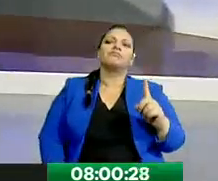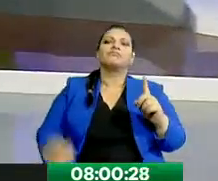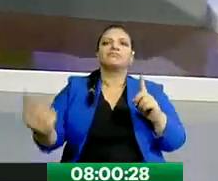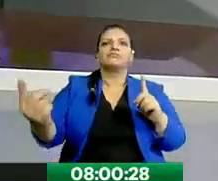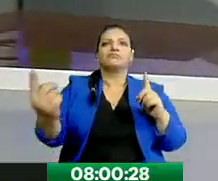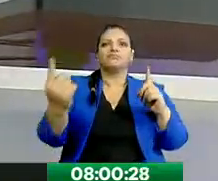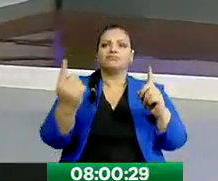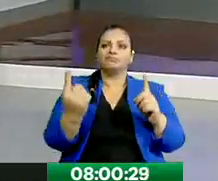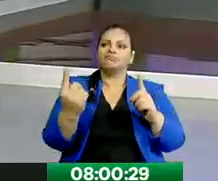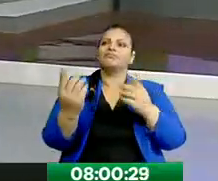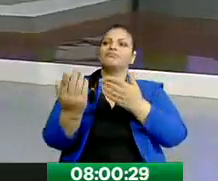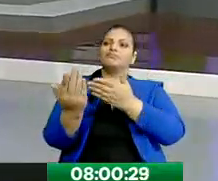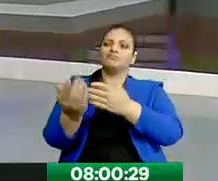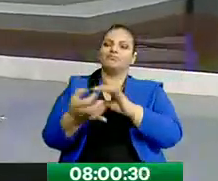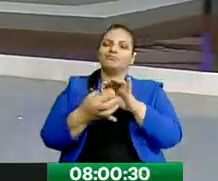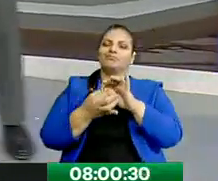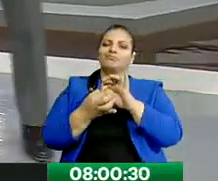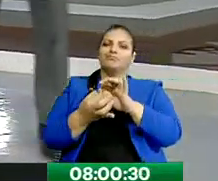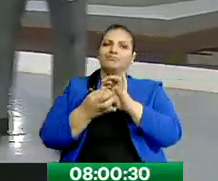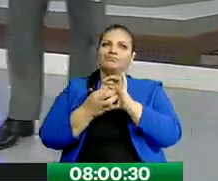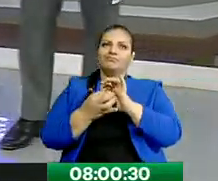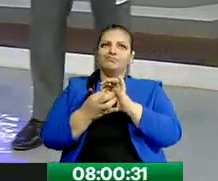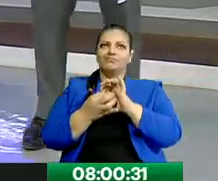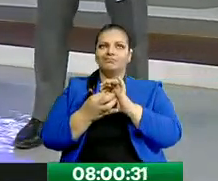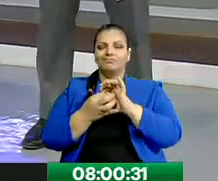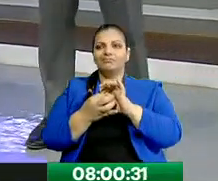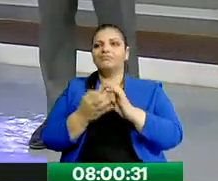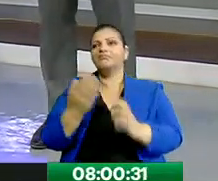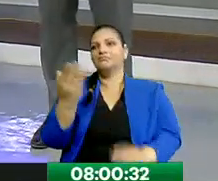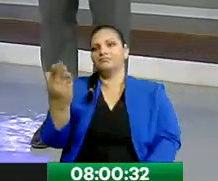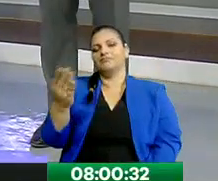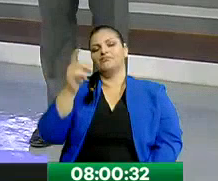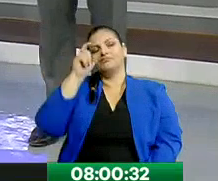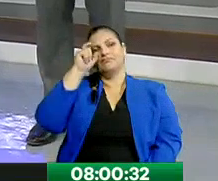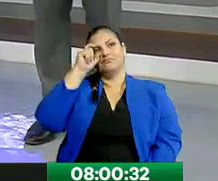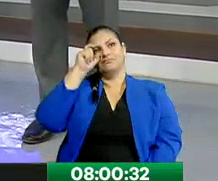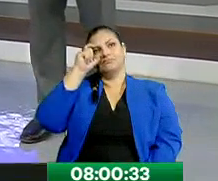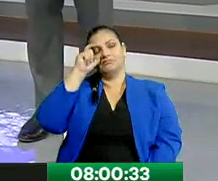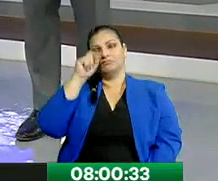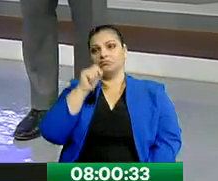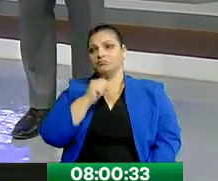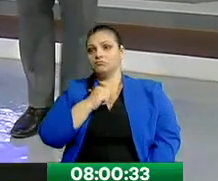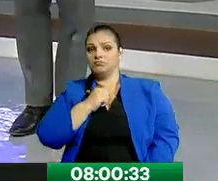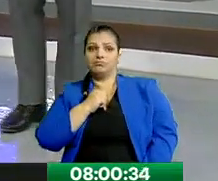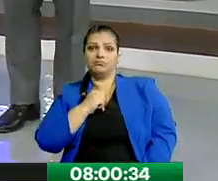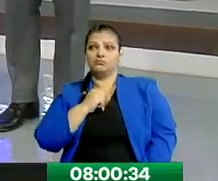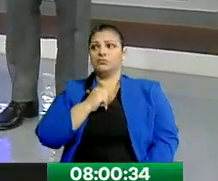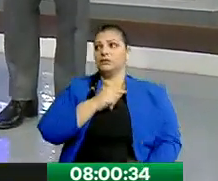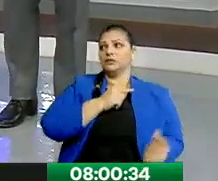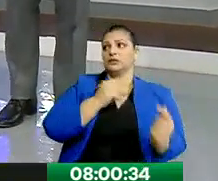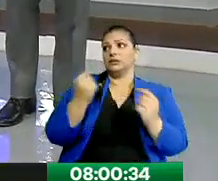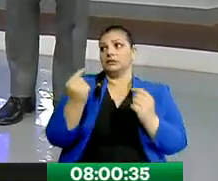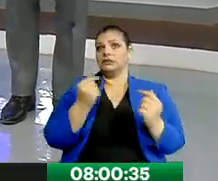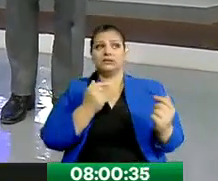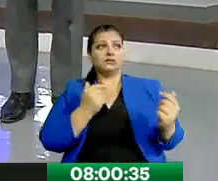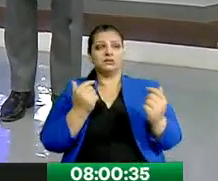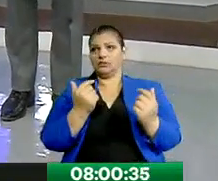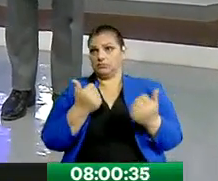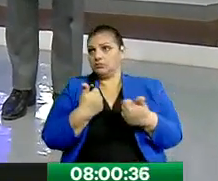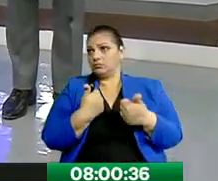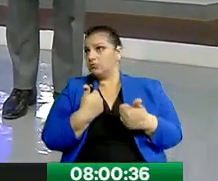Saludar acá a mi compañero. A ver, Chiquilín, estamos bien por aquí, por acá, a la derecha, a la izquierda. Nuestro equipo ganará. Ahí